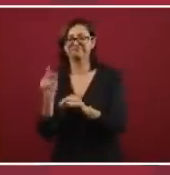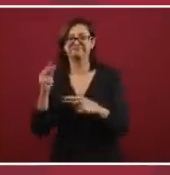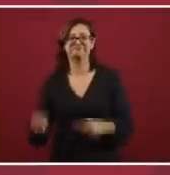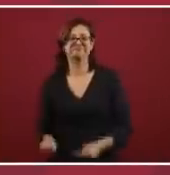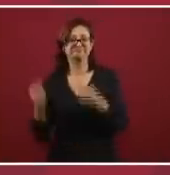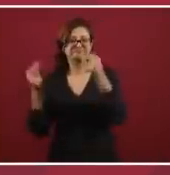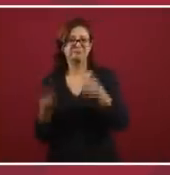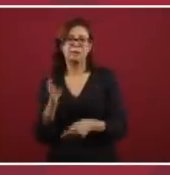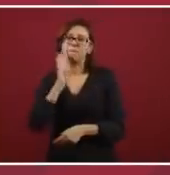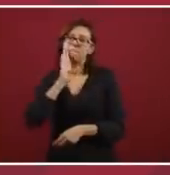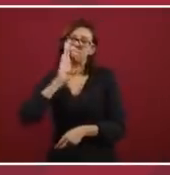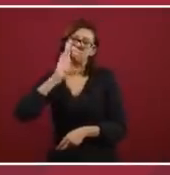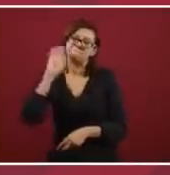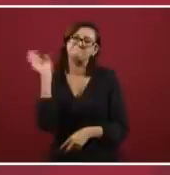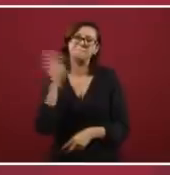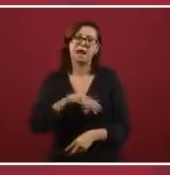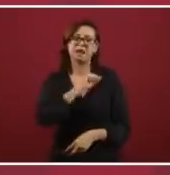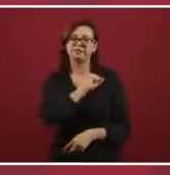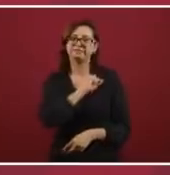Entonces, eso ya